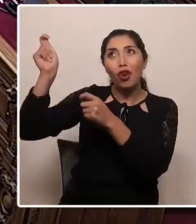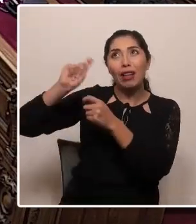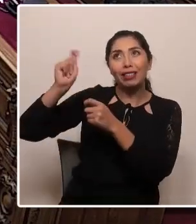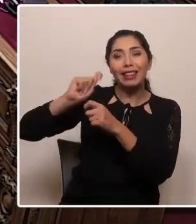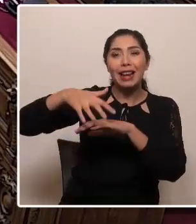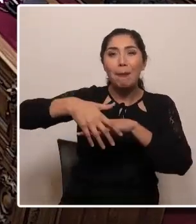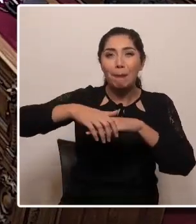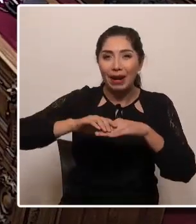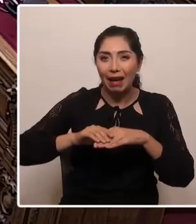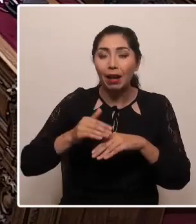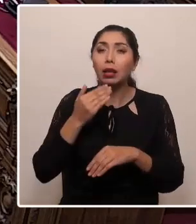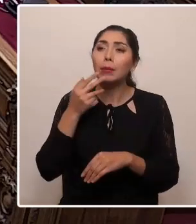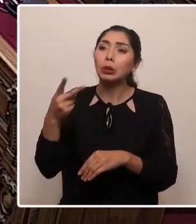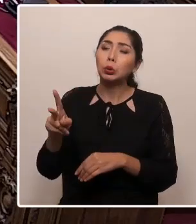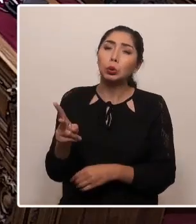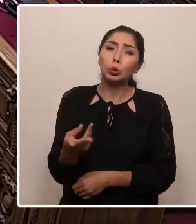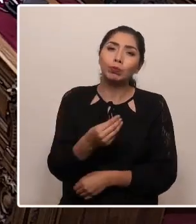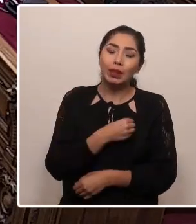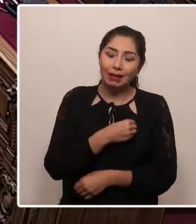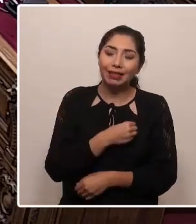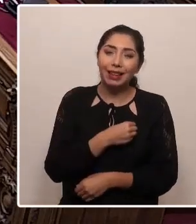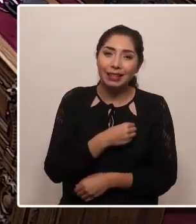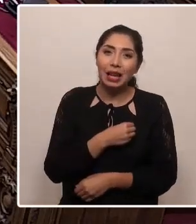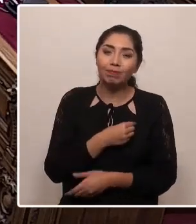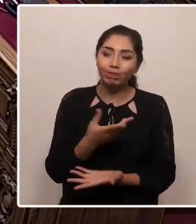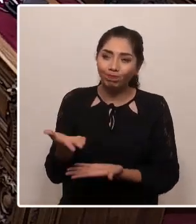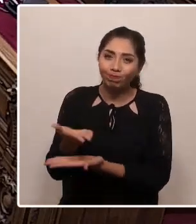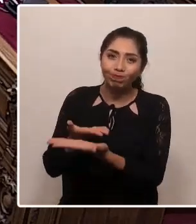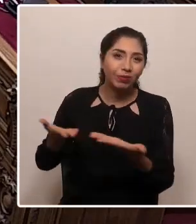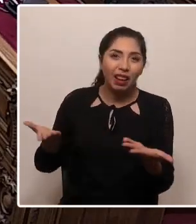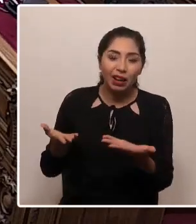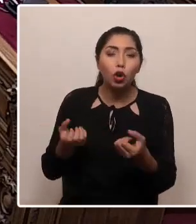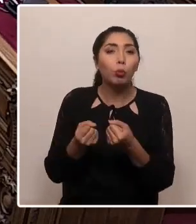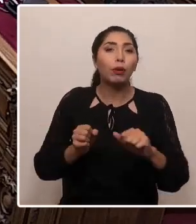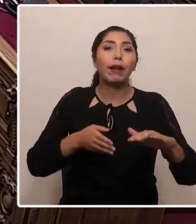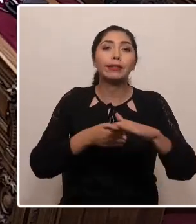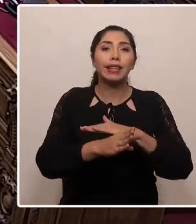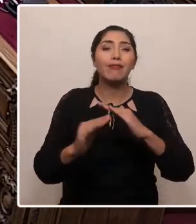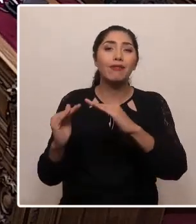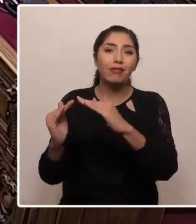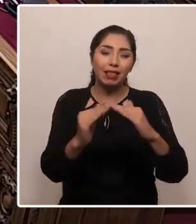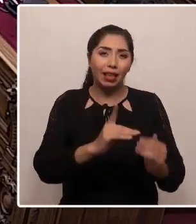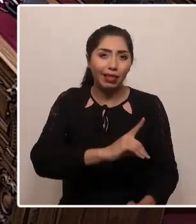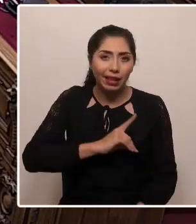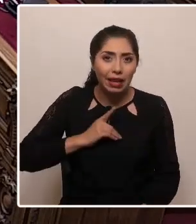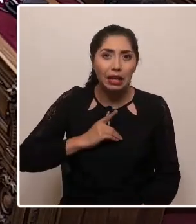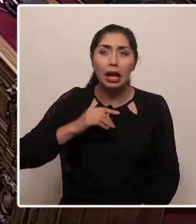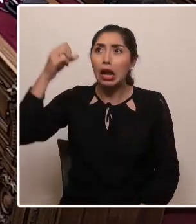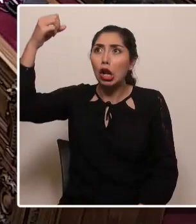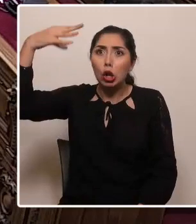también sus tristezas, la tristeza de no poder acceder a la vivienda digna, de no poder acceder a la luz,